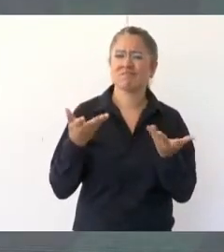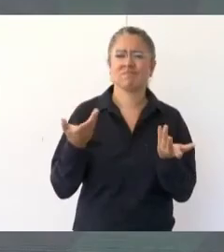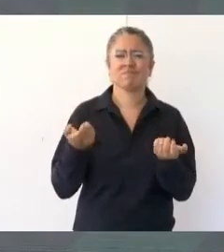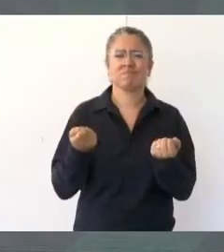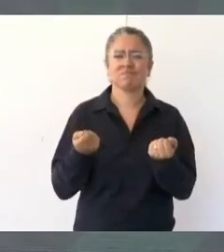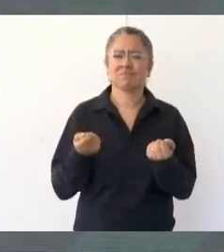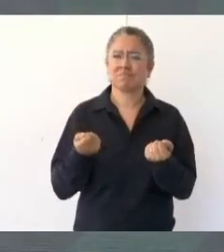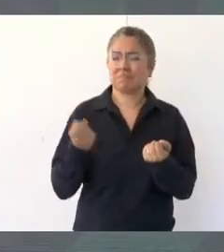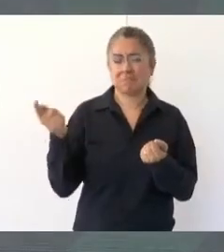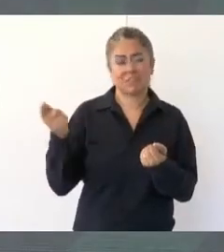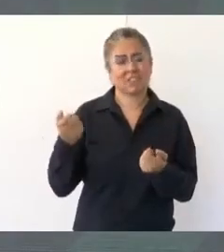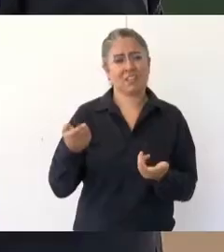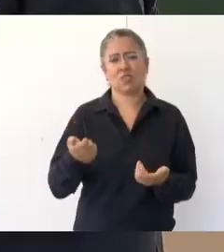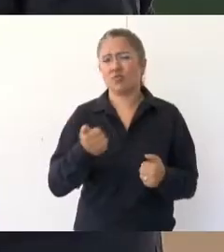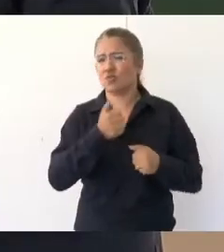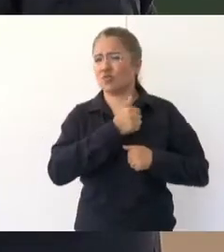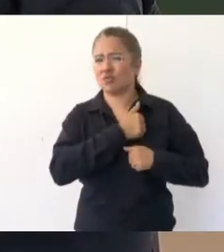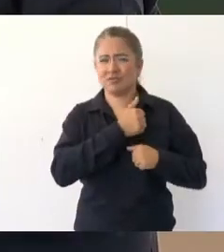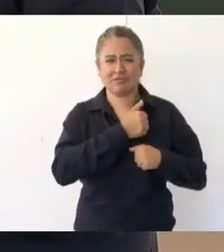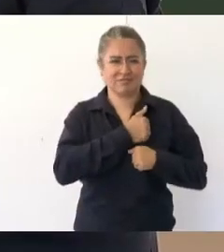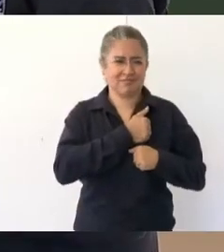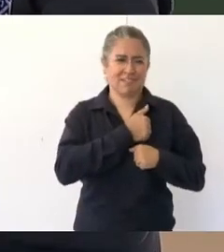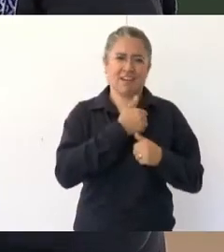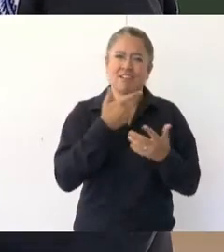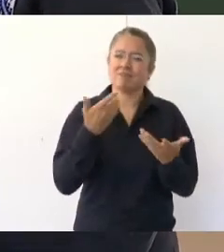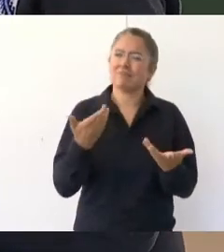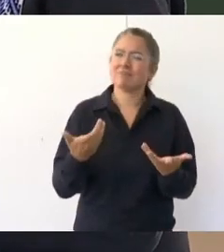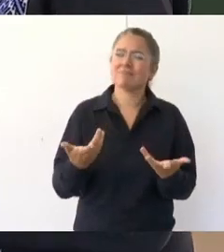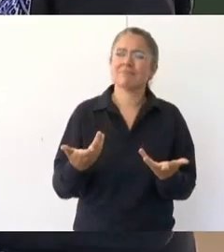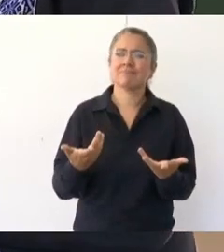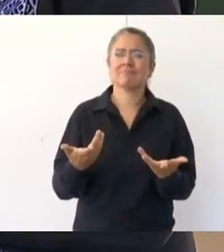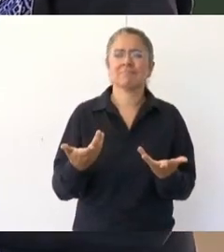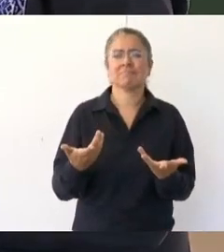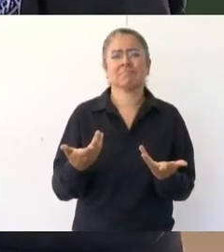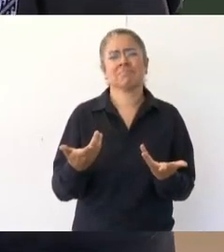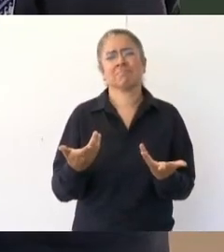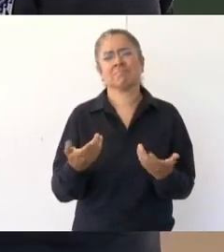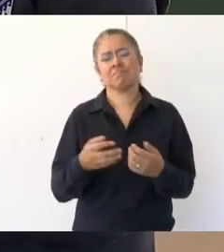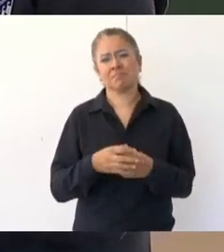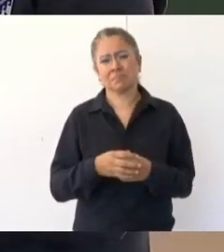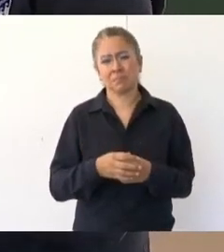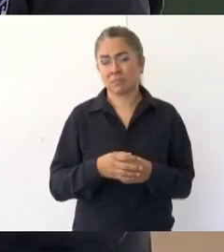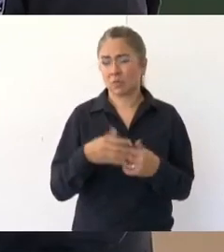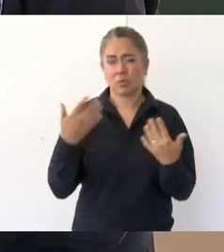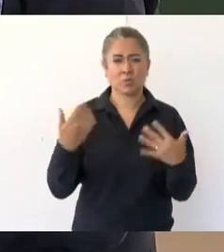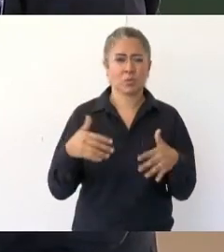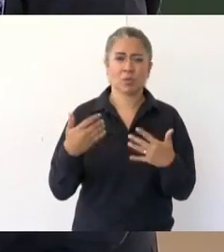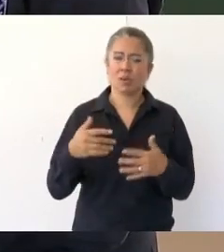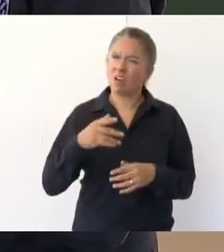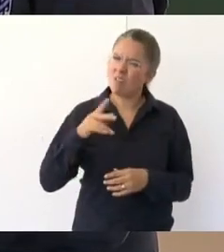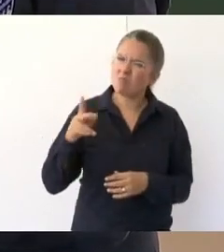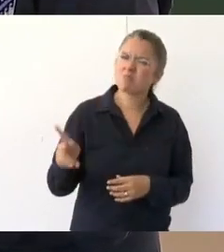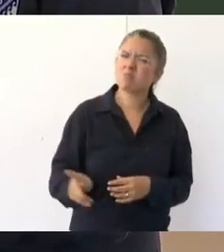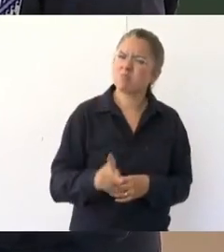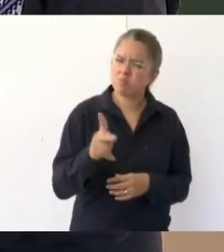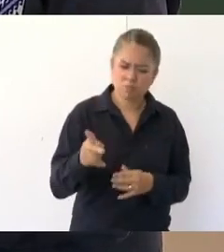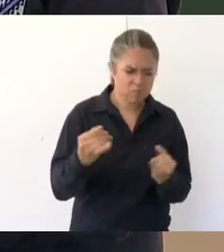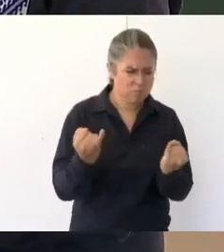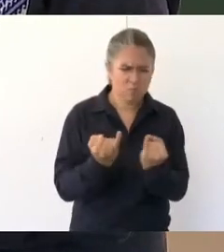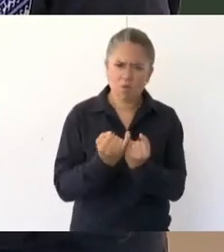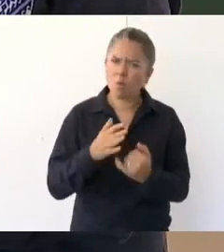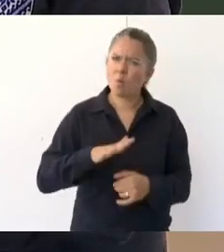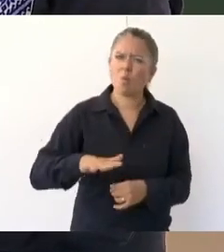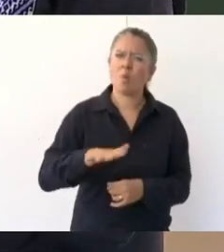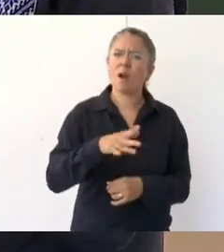de las Fuerzas Armadas, de soldados que son pueblo uniformado